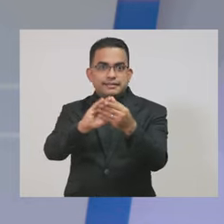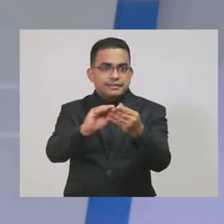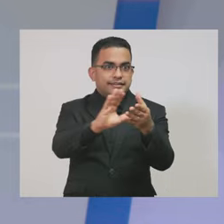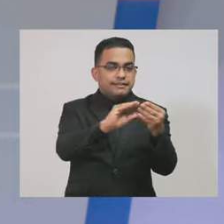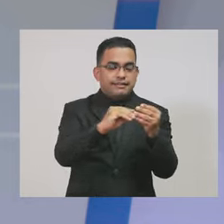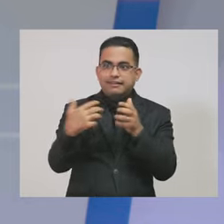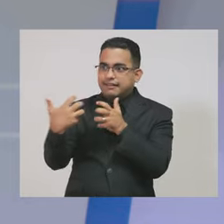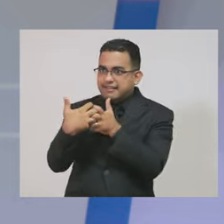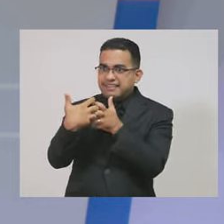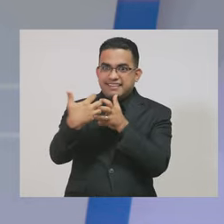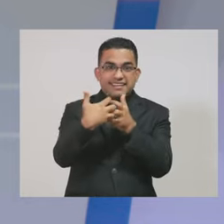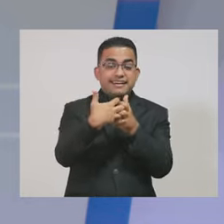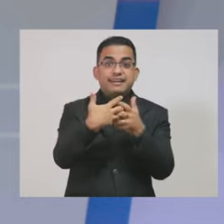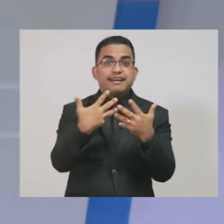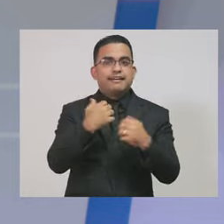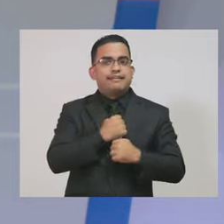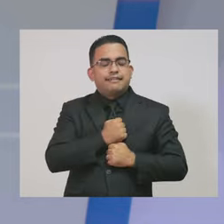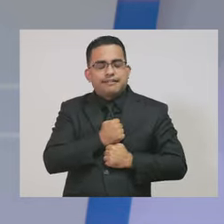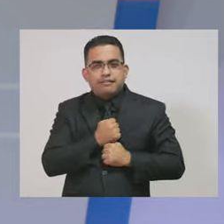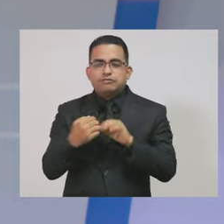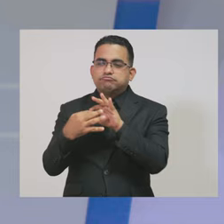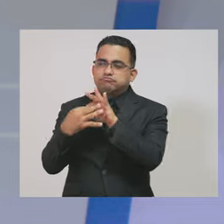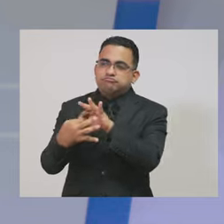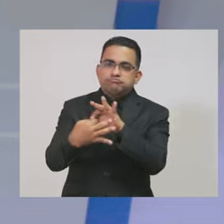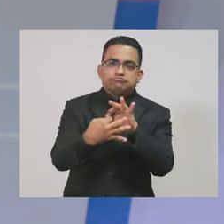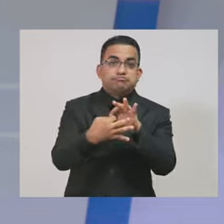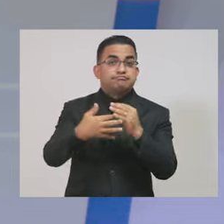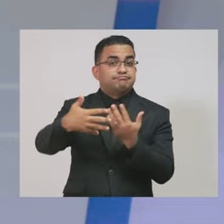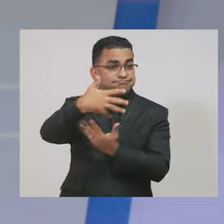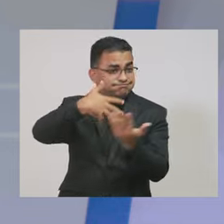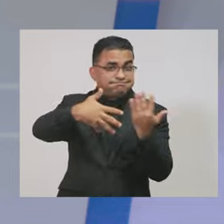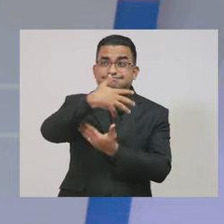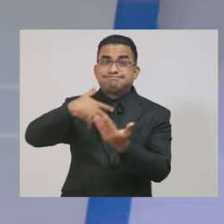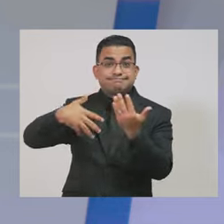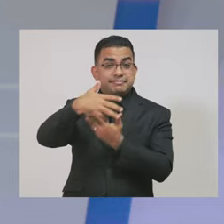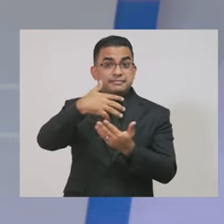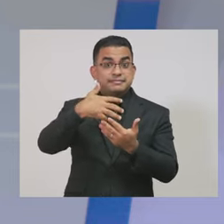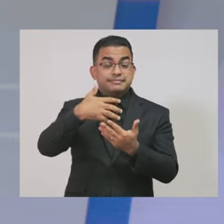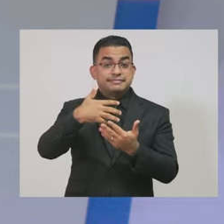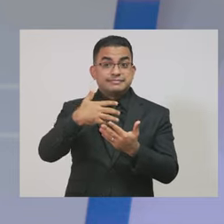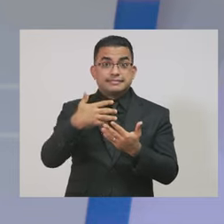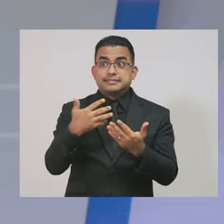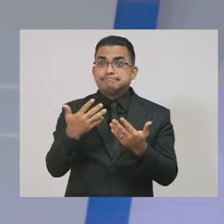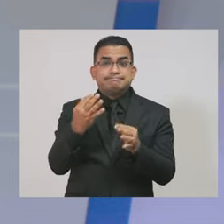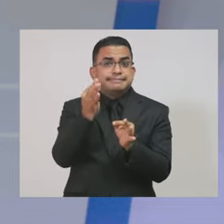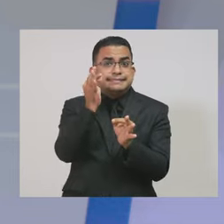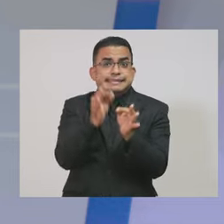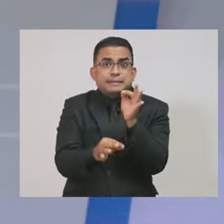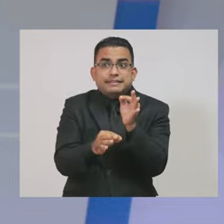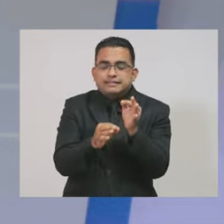consigo porque esos somos el resultado del amor que recibimos de las personas que nos rodean y creo